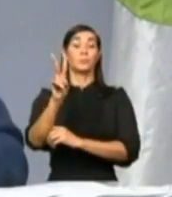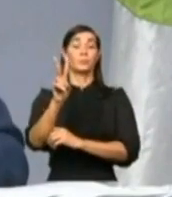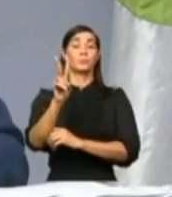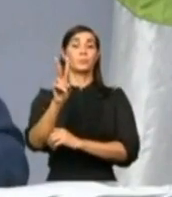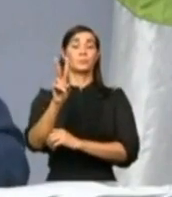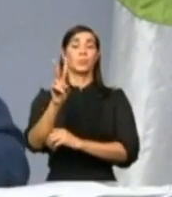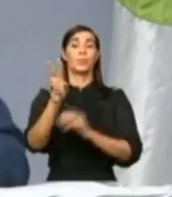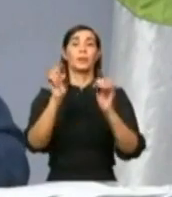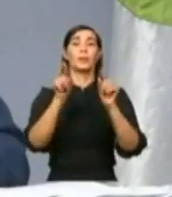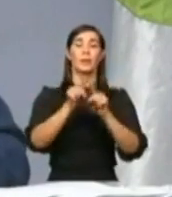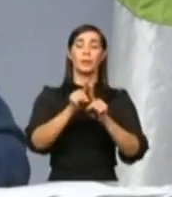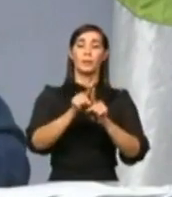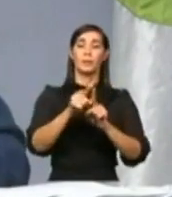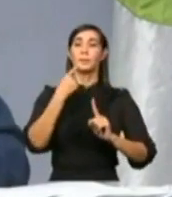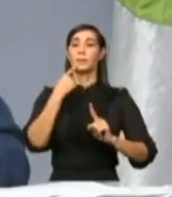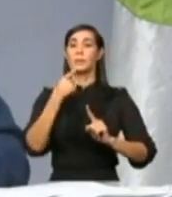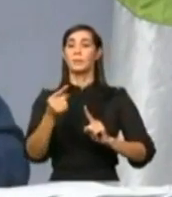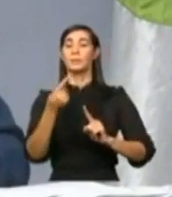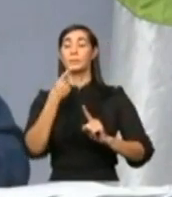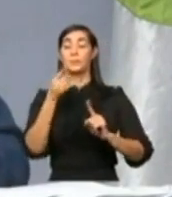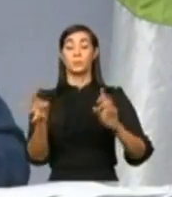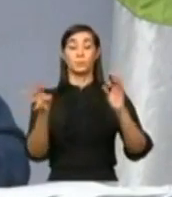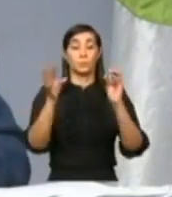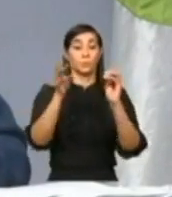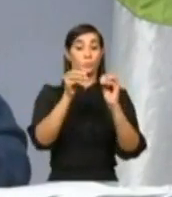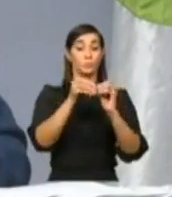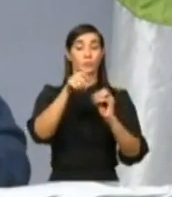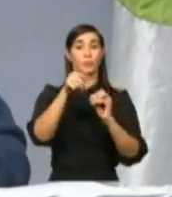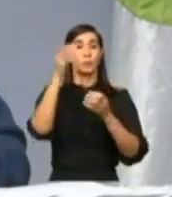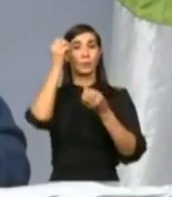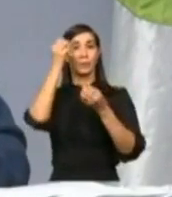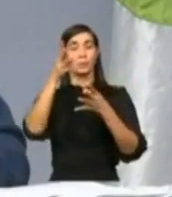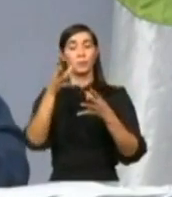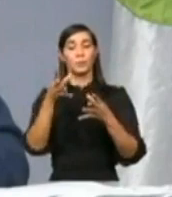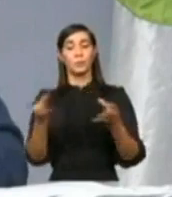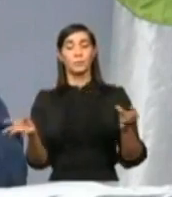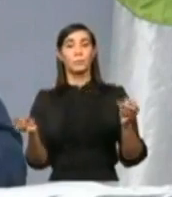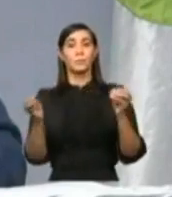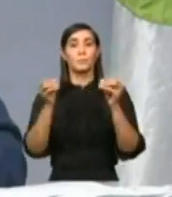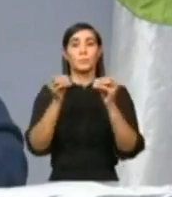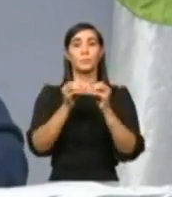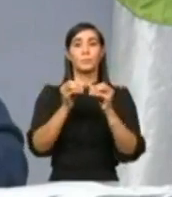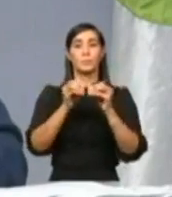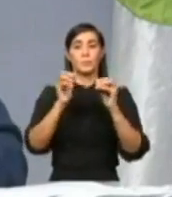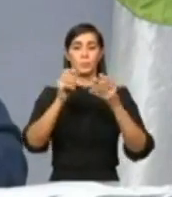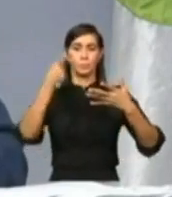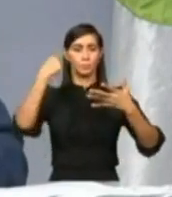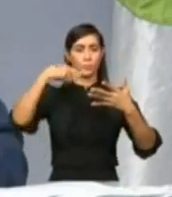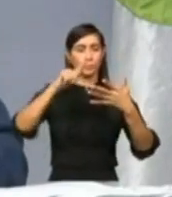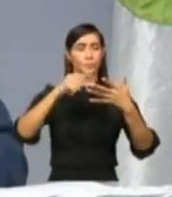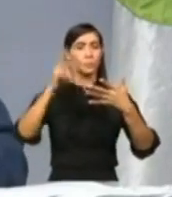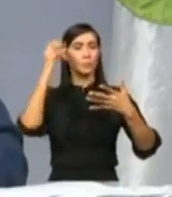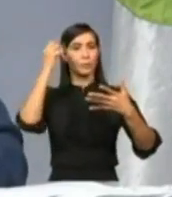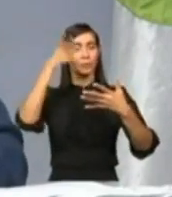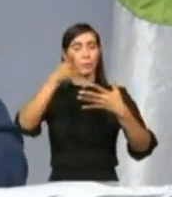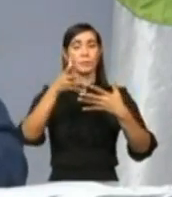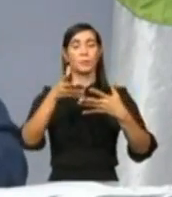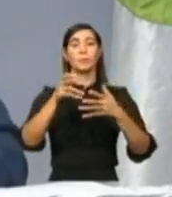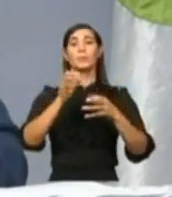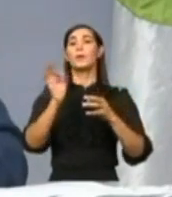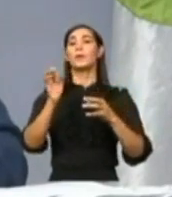Debemos agregar que a esta información se han sumado los datos correspondientes a la provincia de